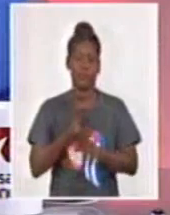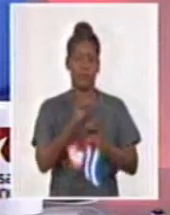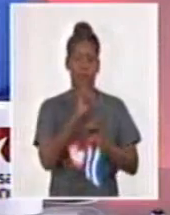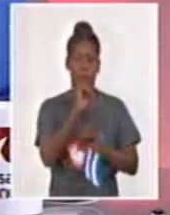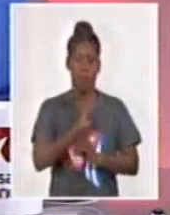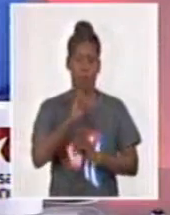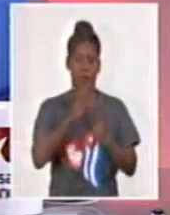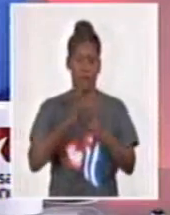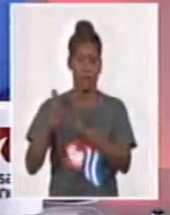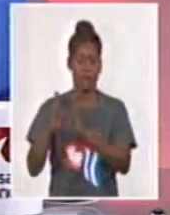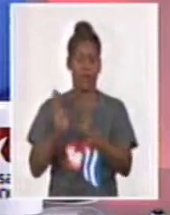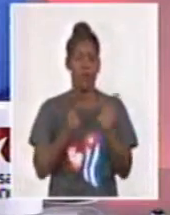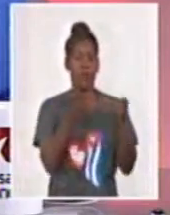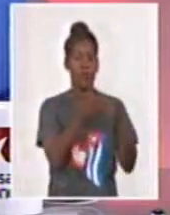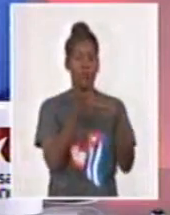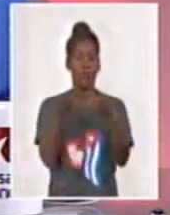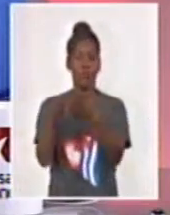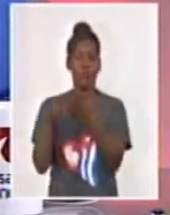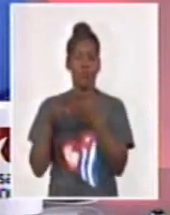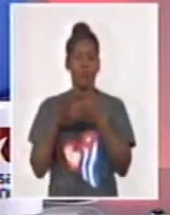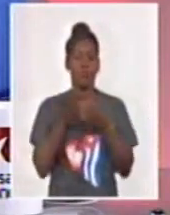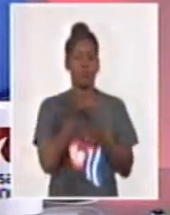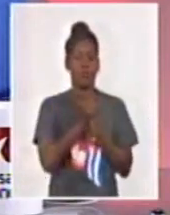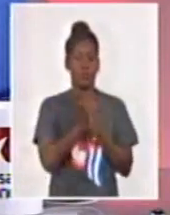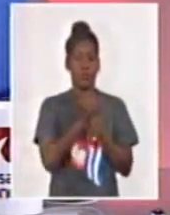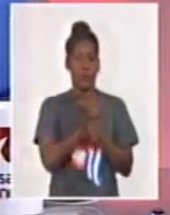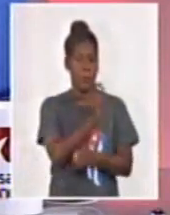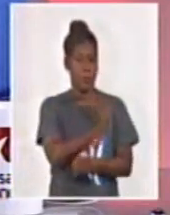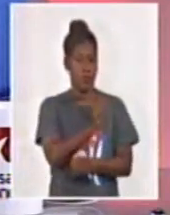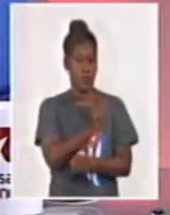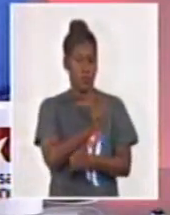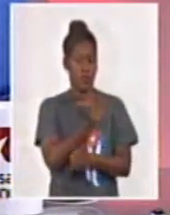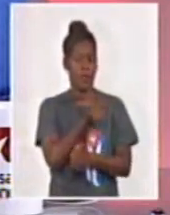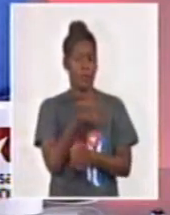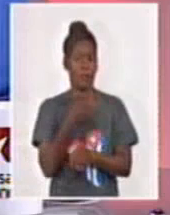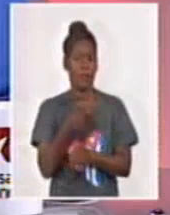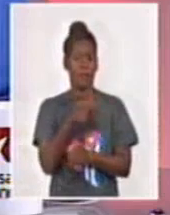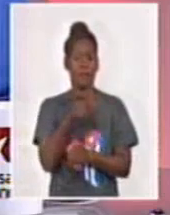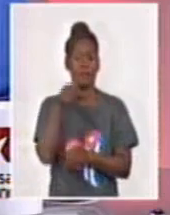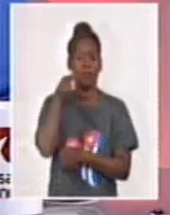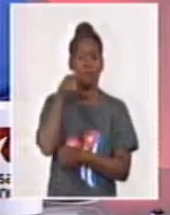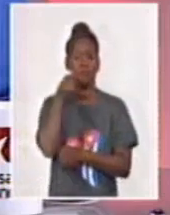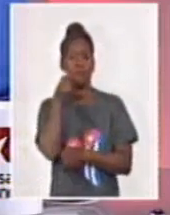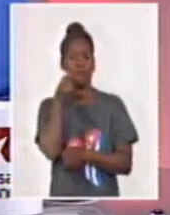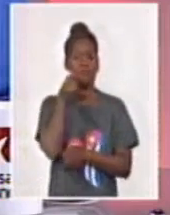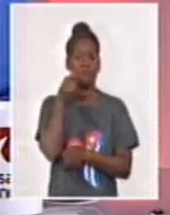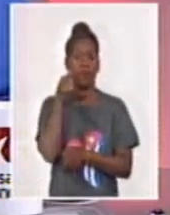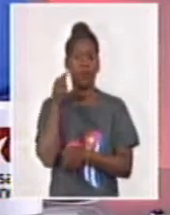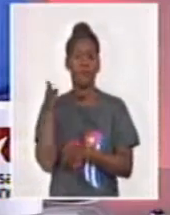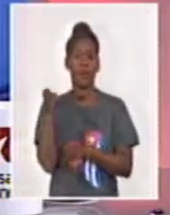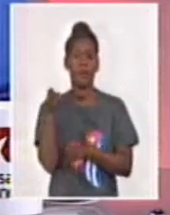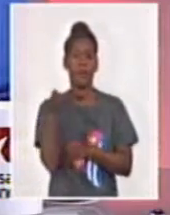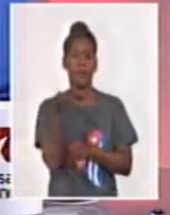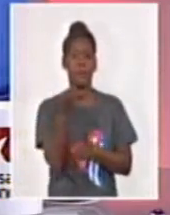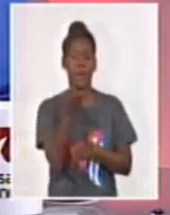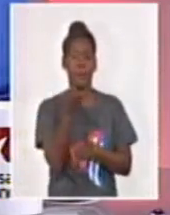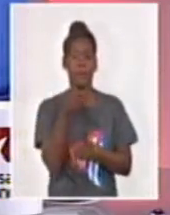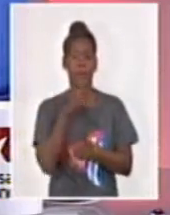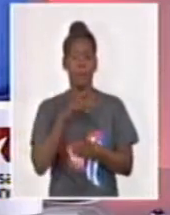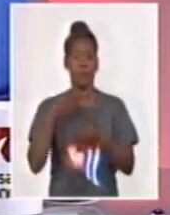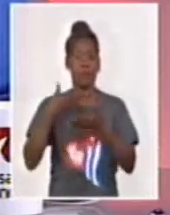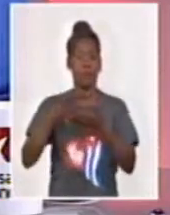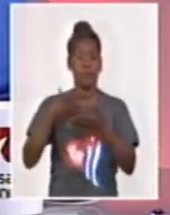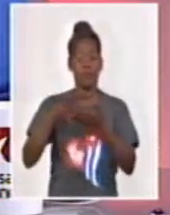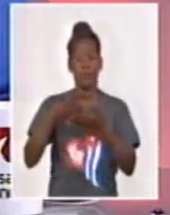ir evaluando cuál va siendo el comportamiento que van teniendo estos centros, las condiciones que se han creado, incluso